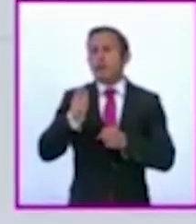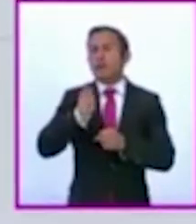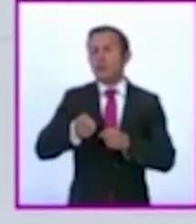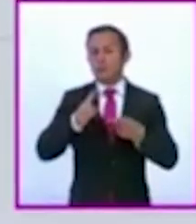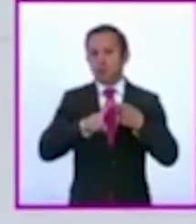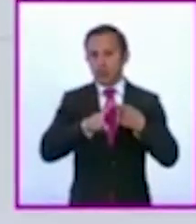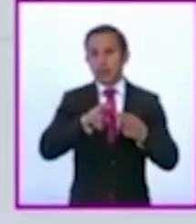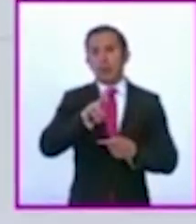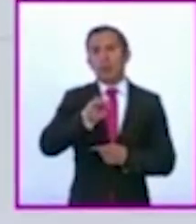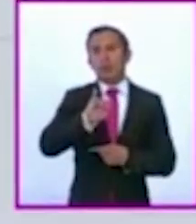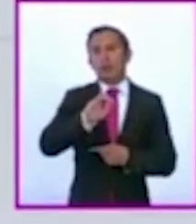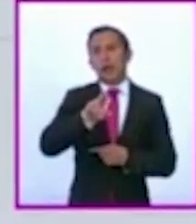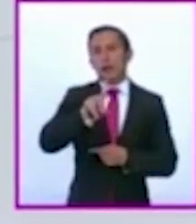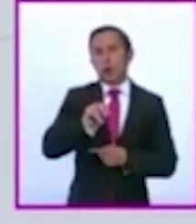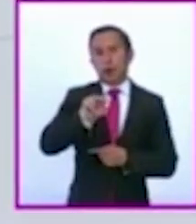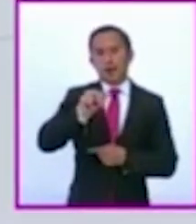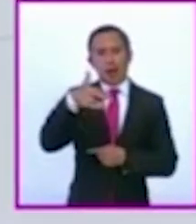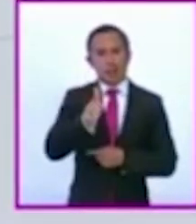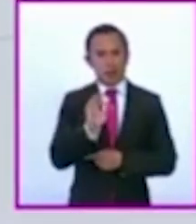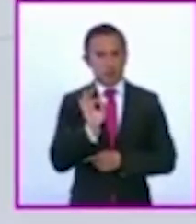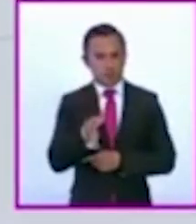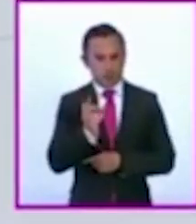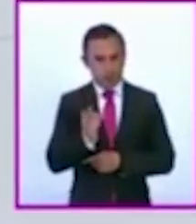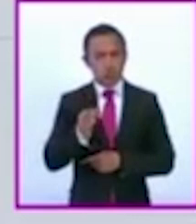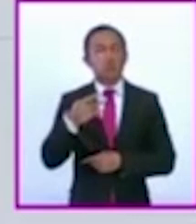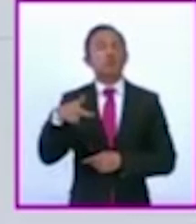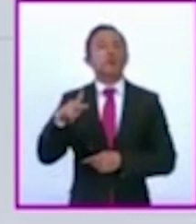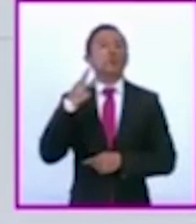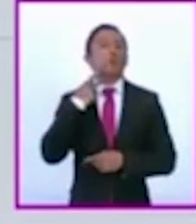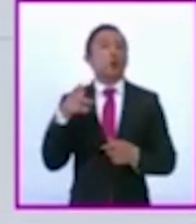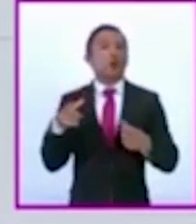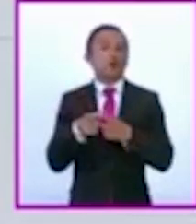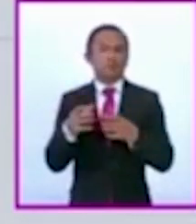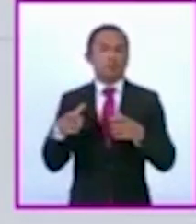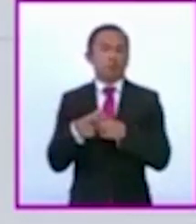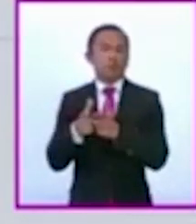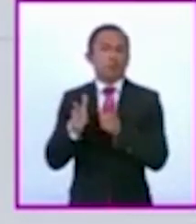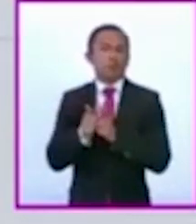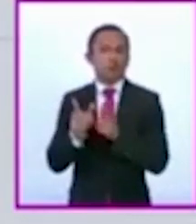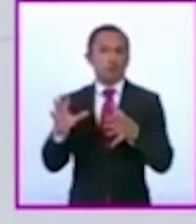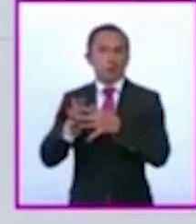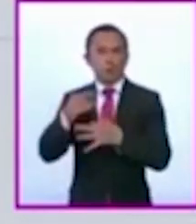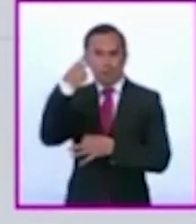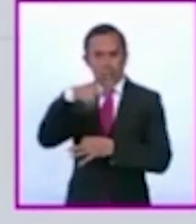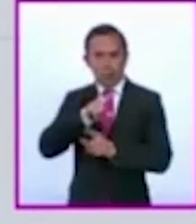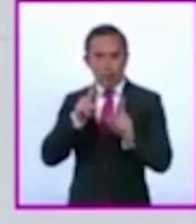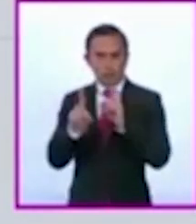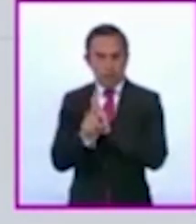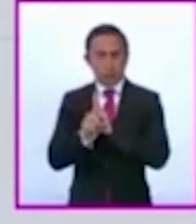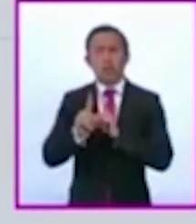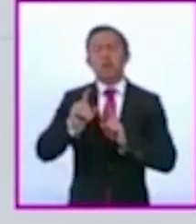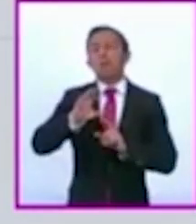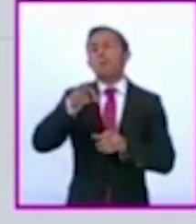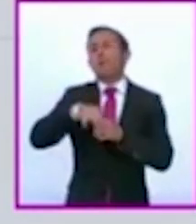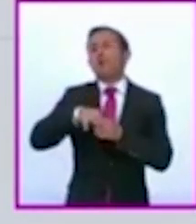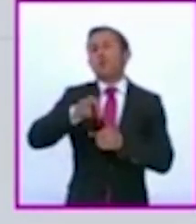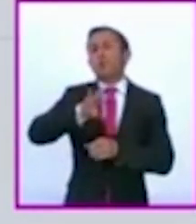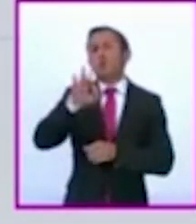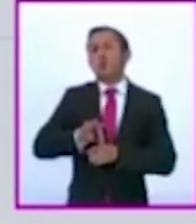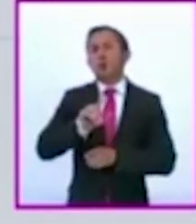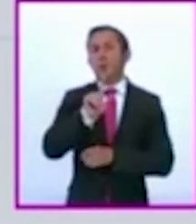anaya cortés candidato de la coalición por méxico al frente obtuvo una votación que se ubica entre el